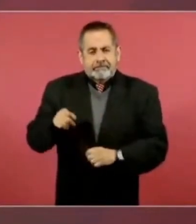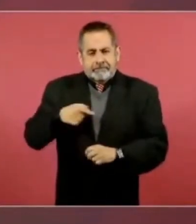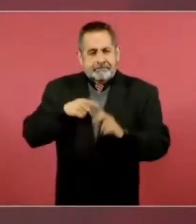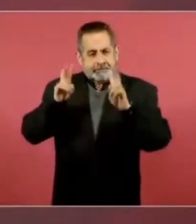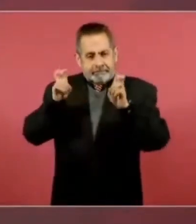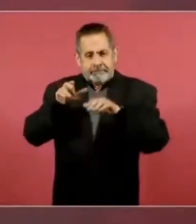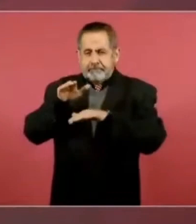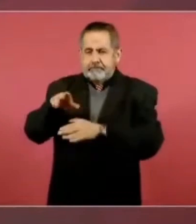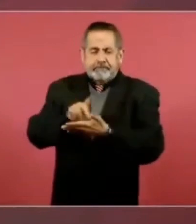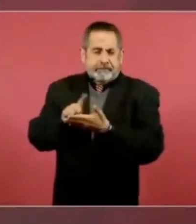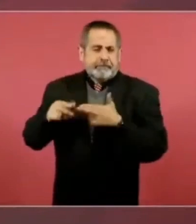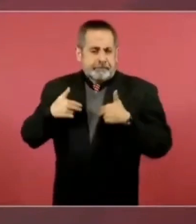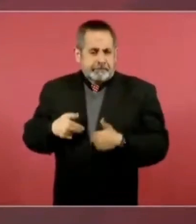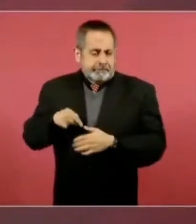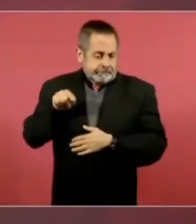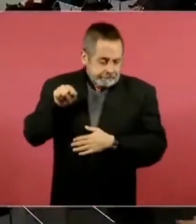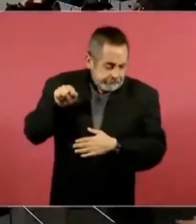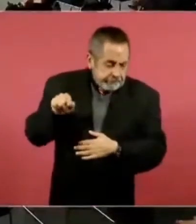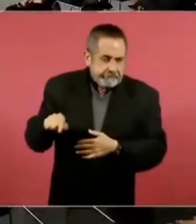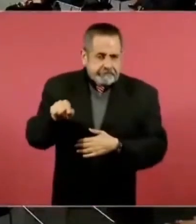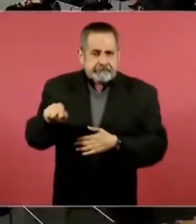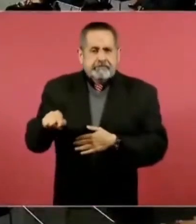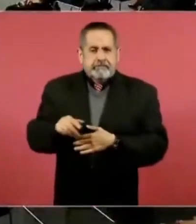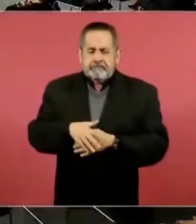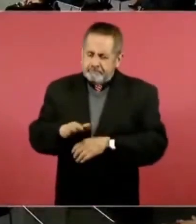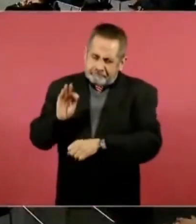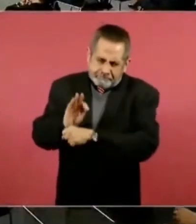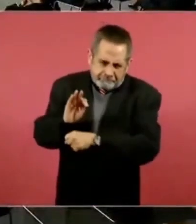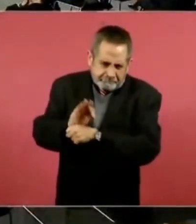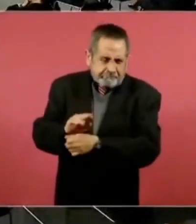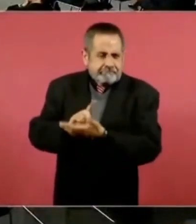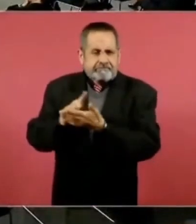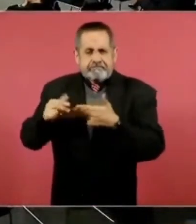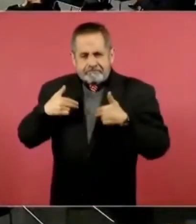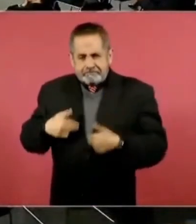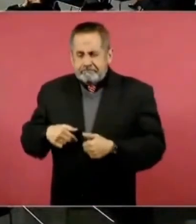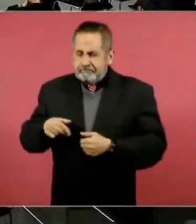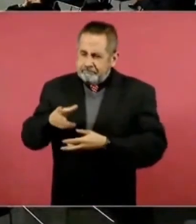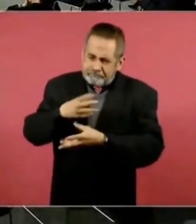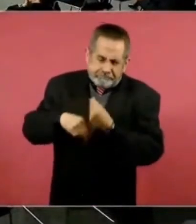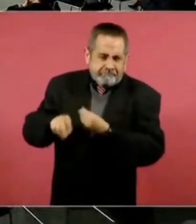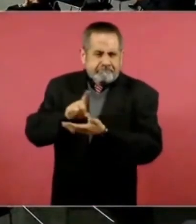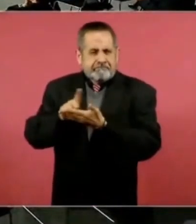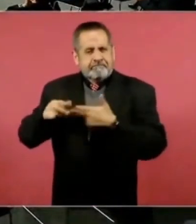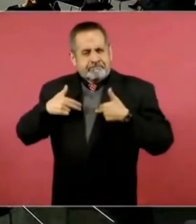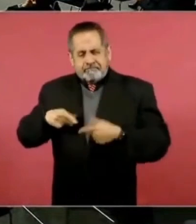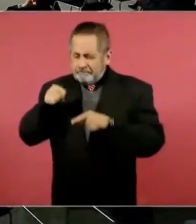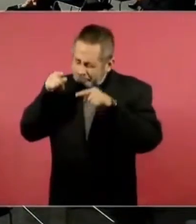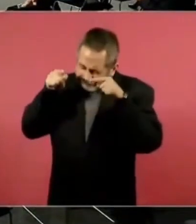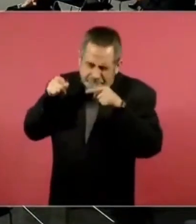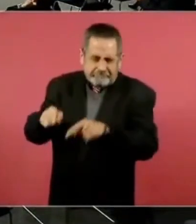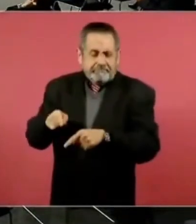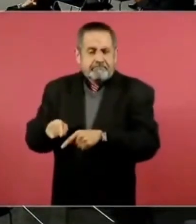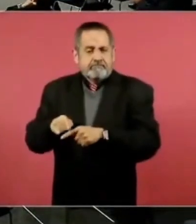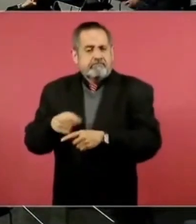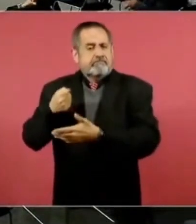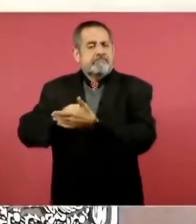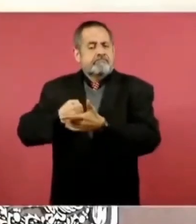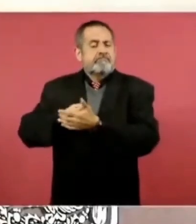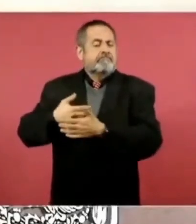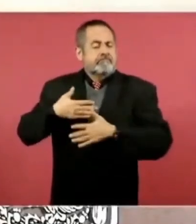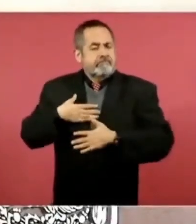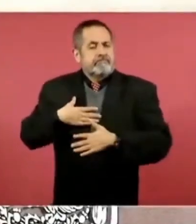los derechos humanos, la defensa de los derechos humanos, la reivindicación de los derechos humanos, una de las